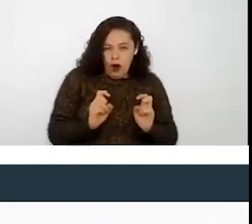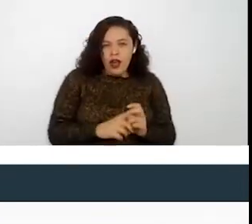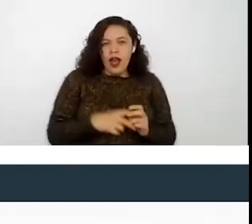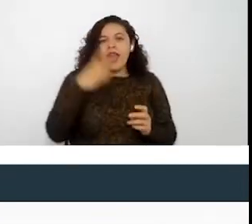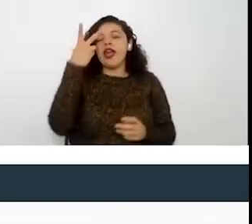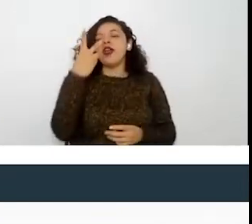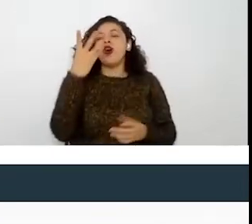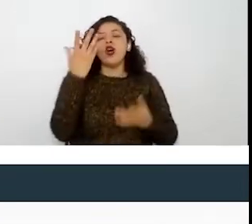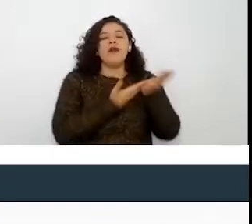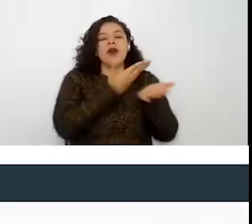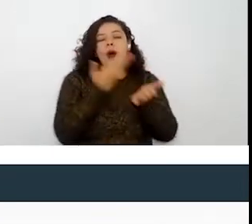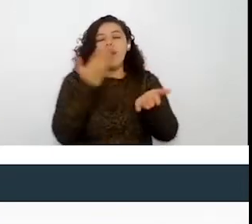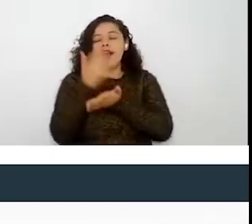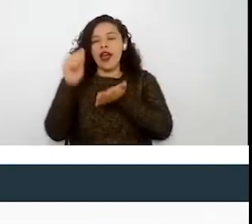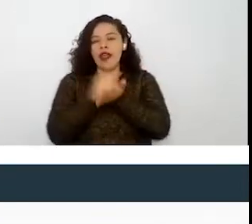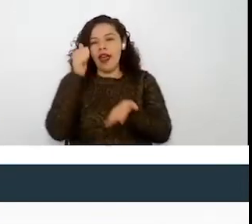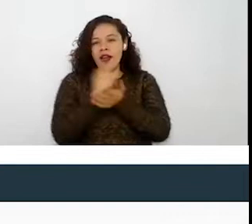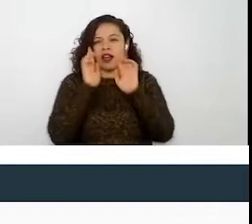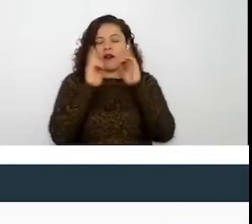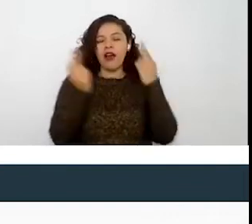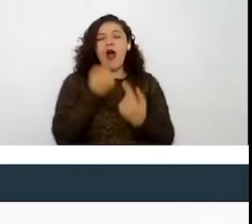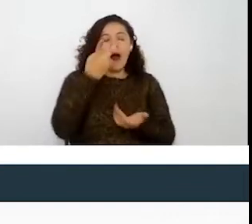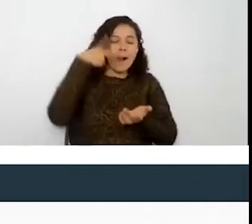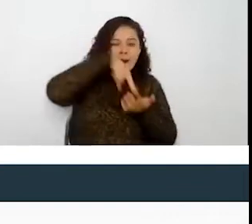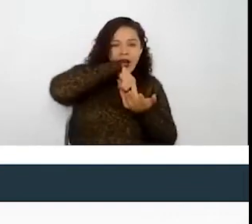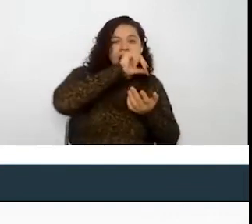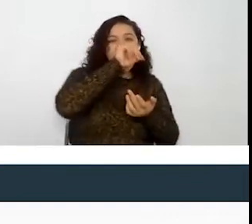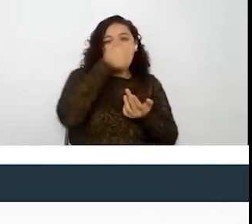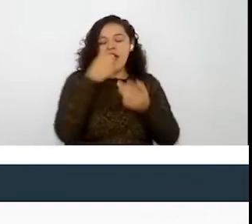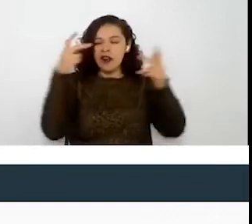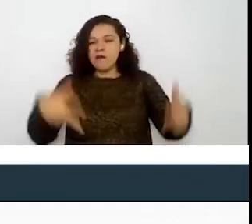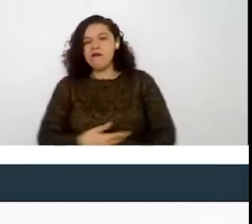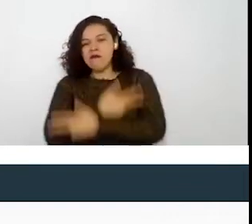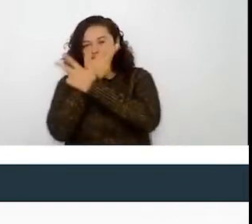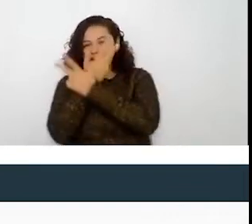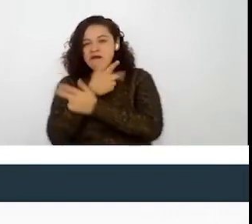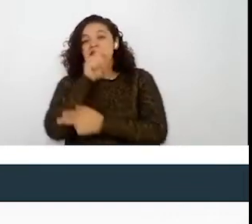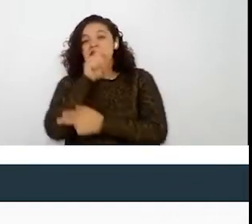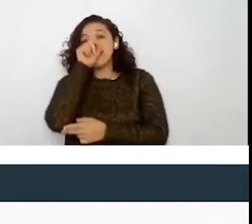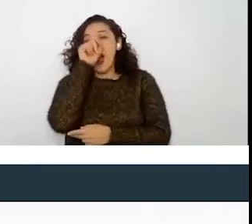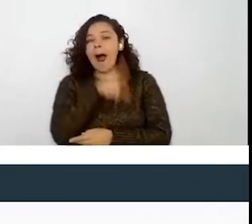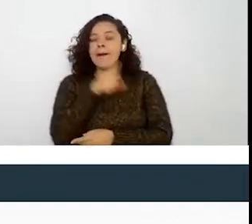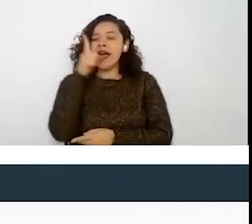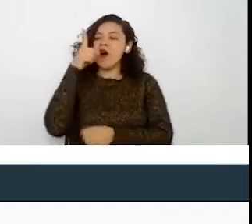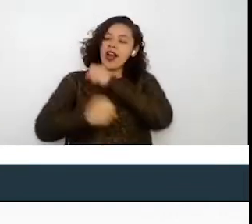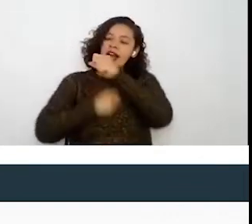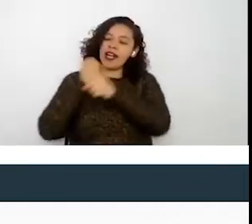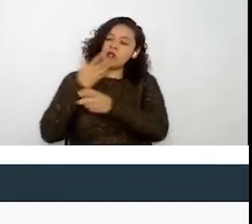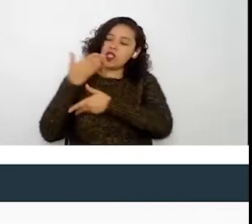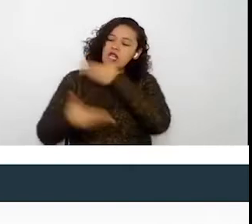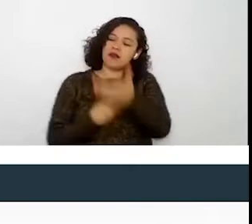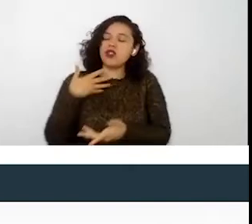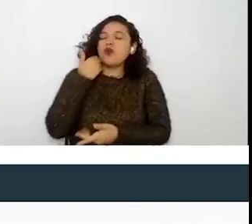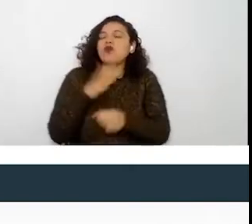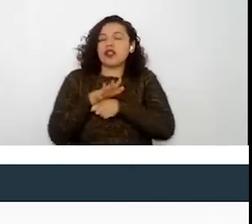dos propuestas de acta de sesión una ya sea presencial y otra de manera virtual así como la proyección anual de servicios y